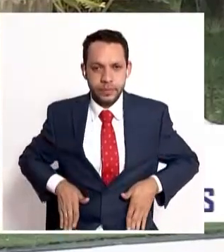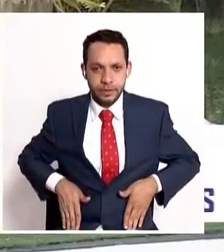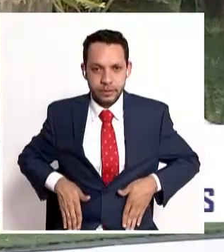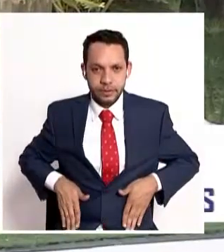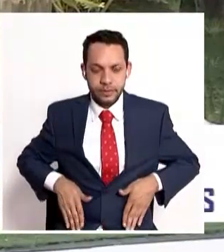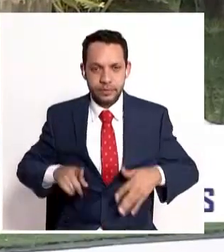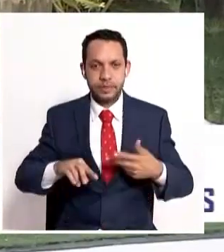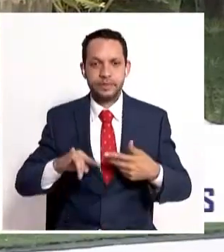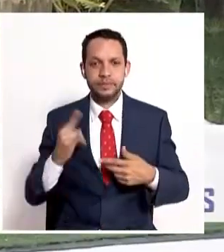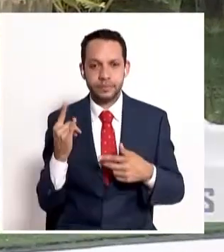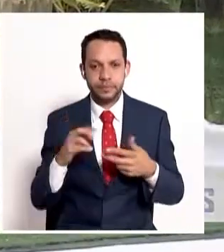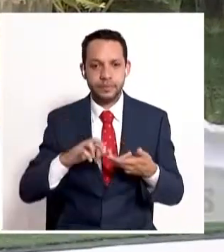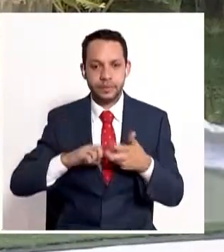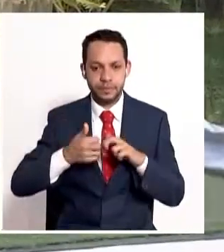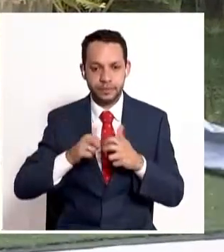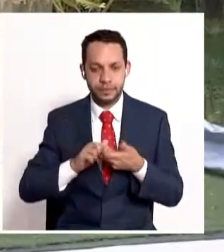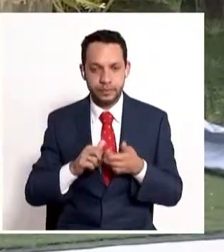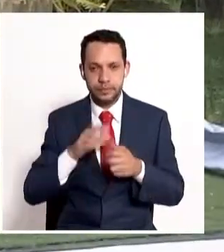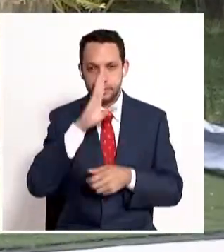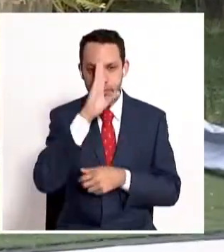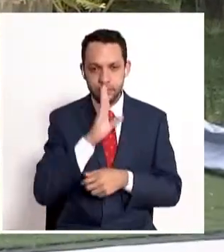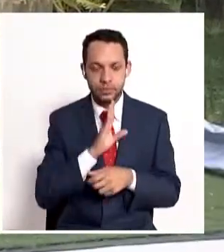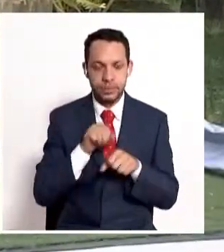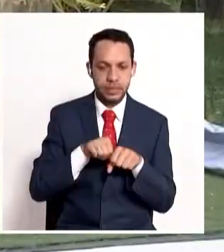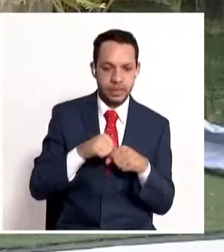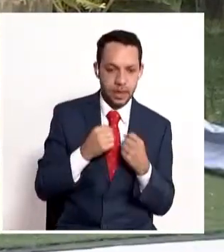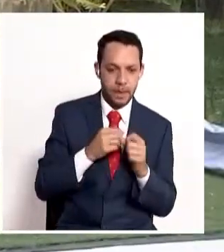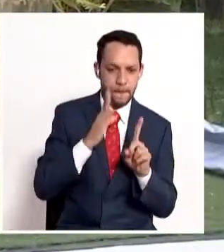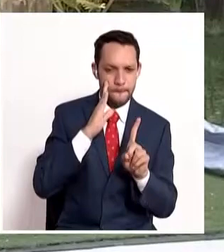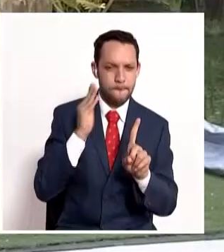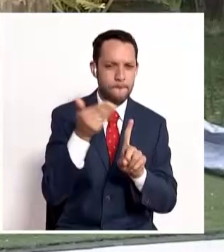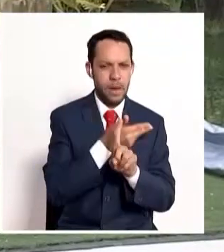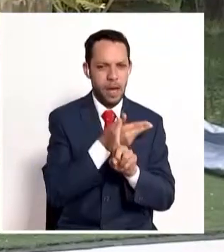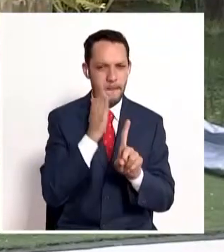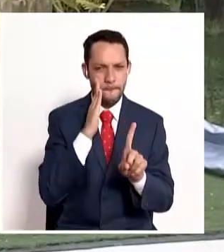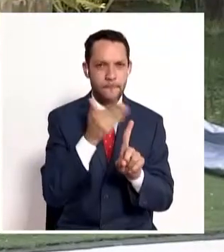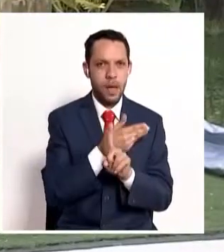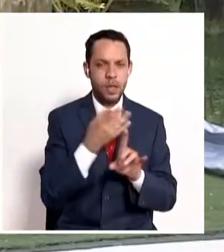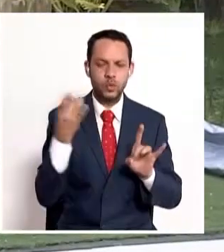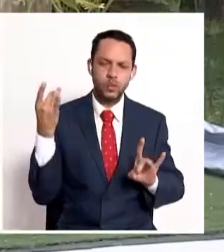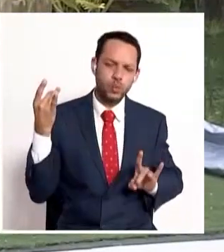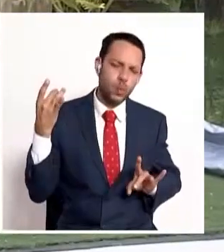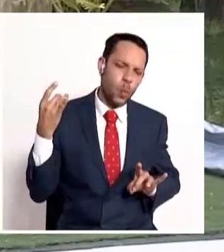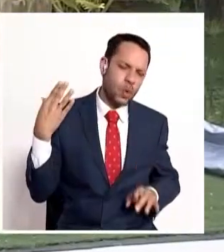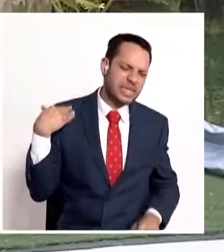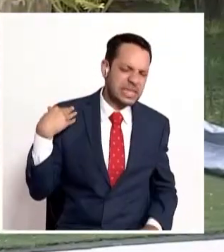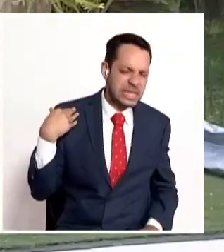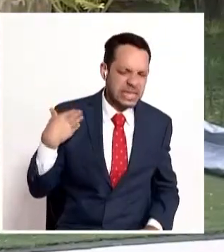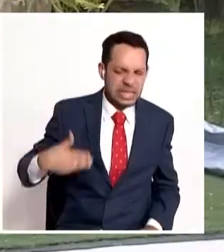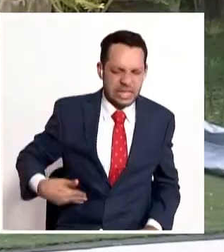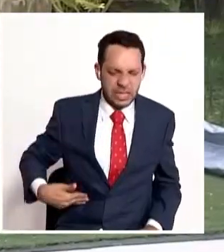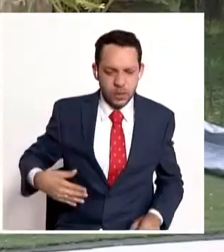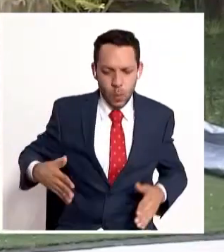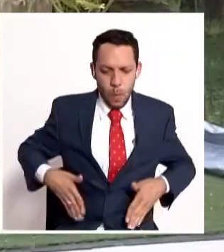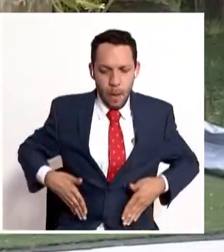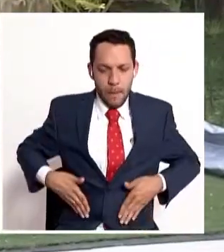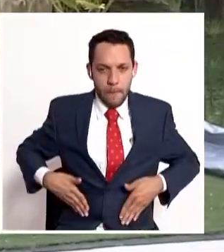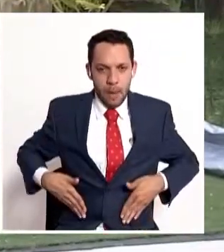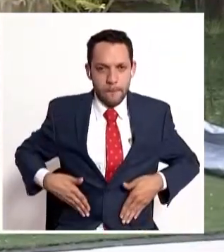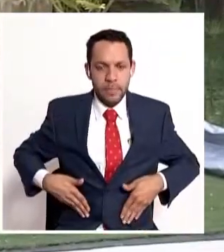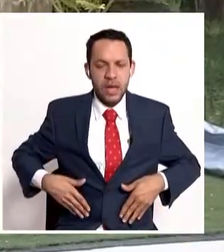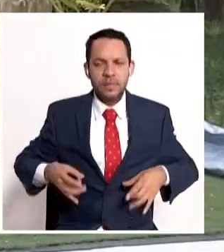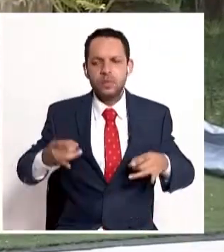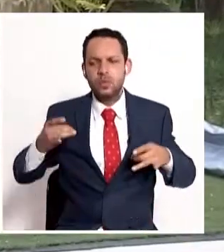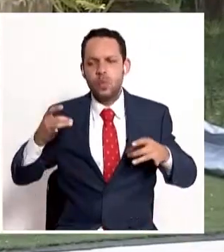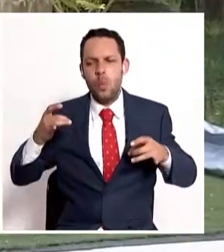escoliosis es decir que se me desvíe la columna oa pubalgias que es ese dolor en esa zona pélvica en esas zonas del pubis que es